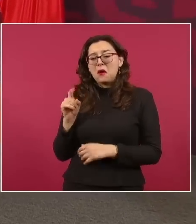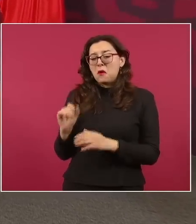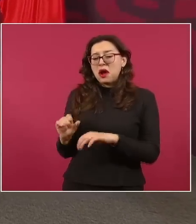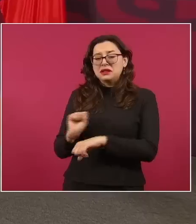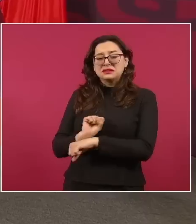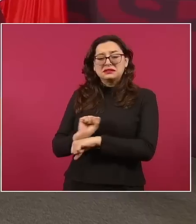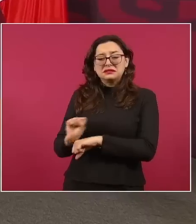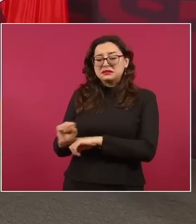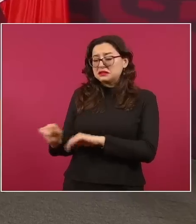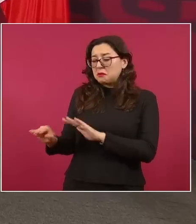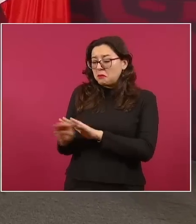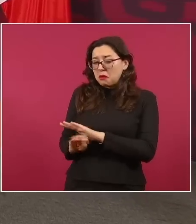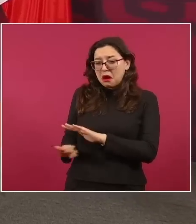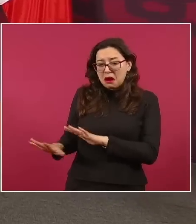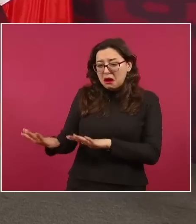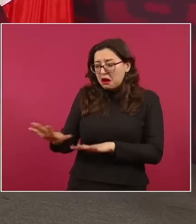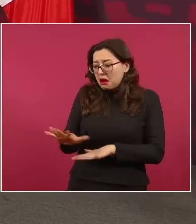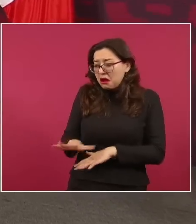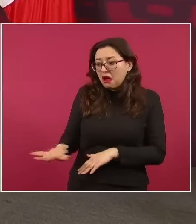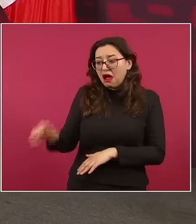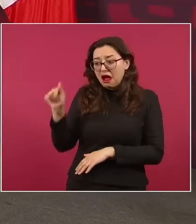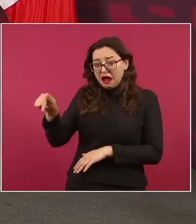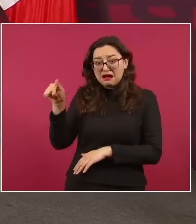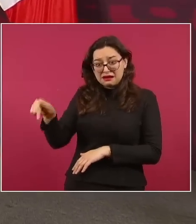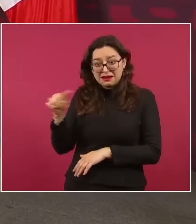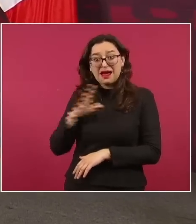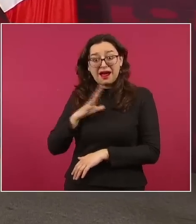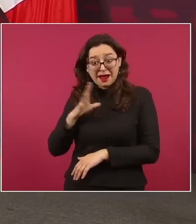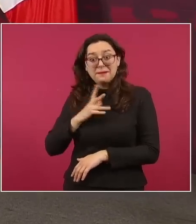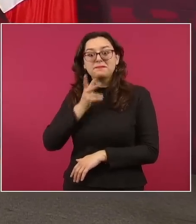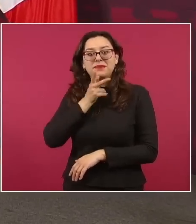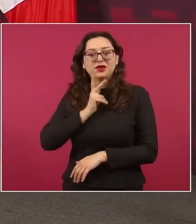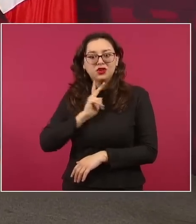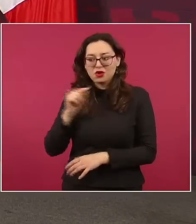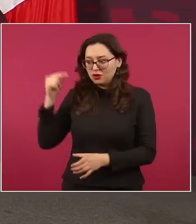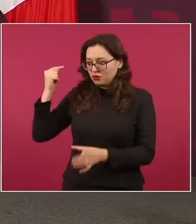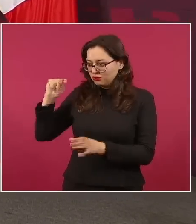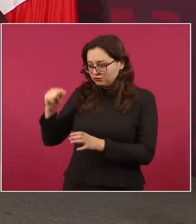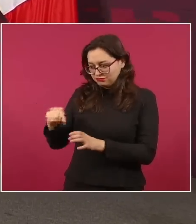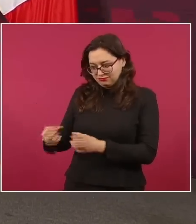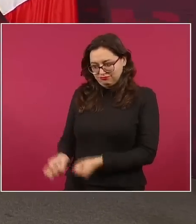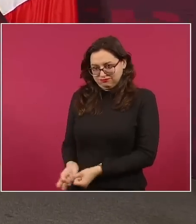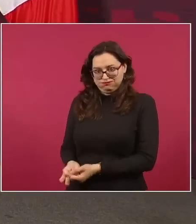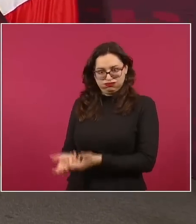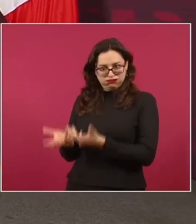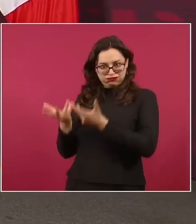reservas suficientes y logramos